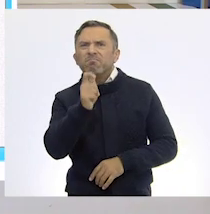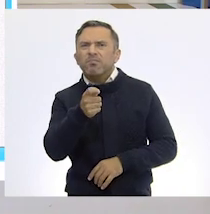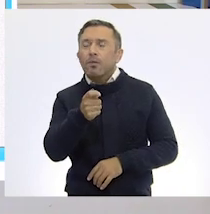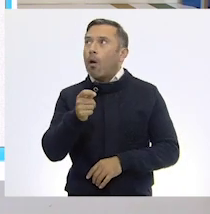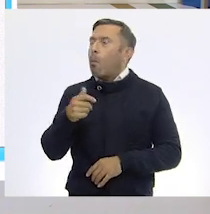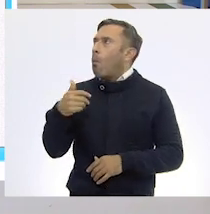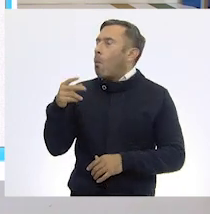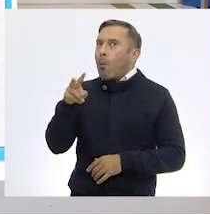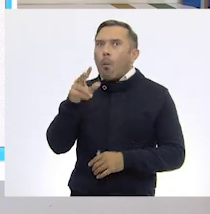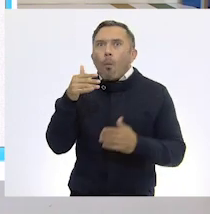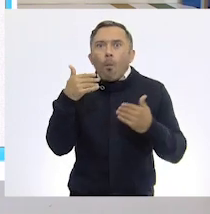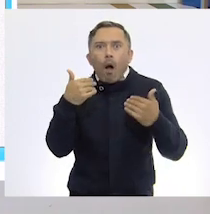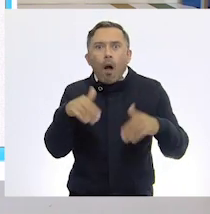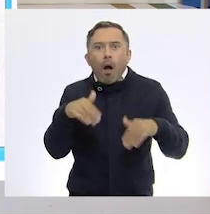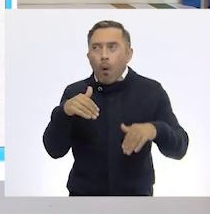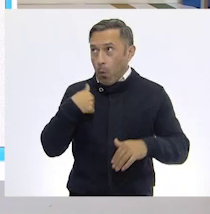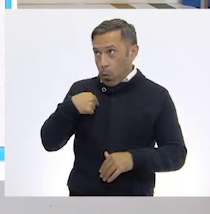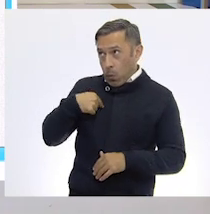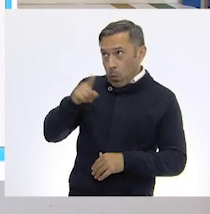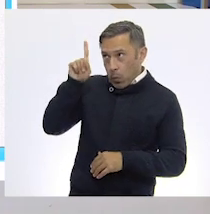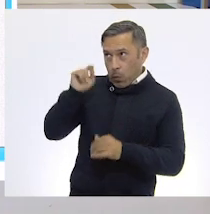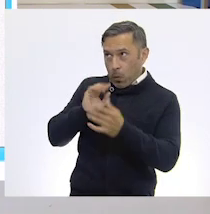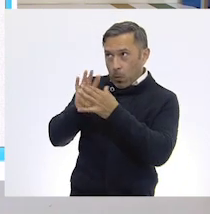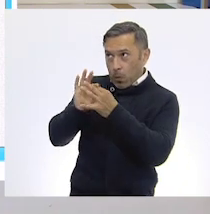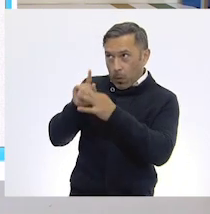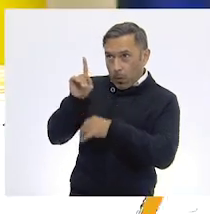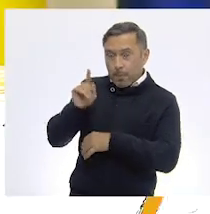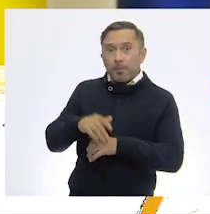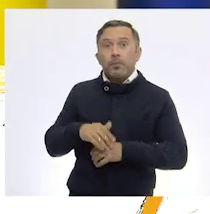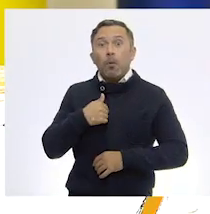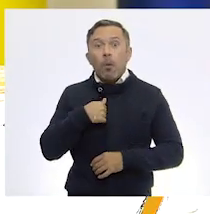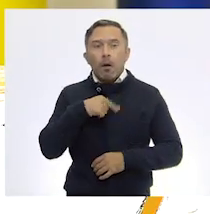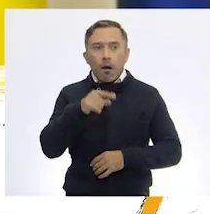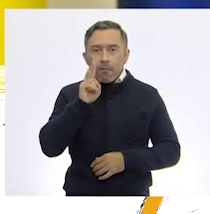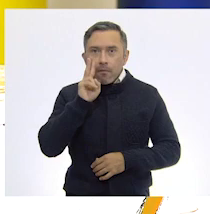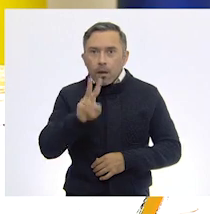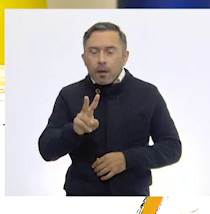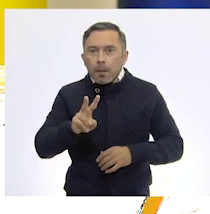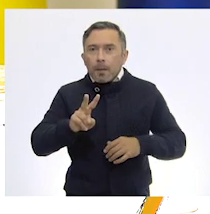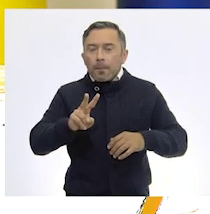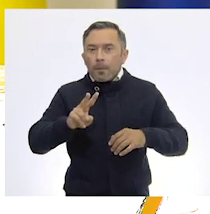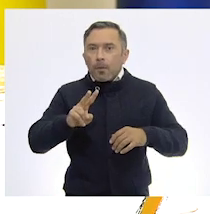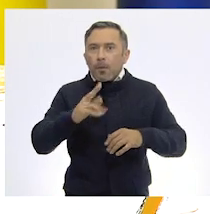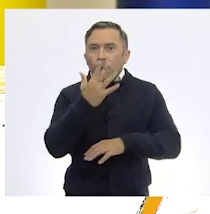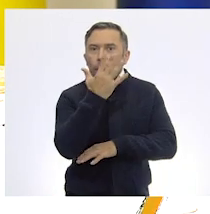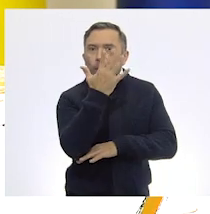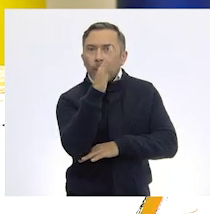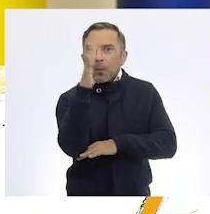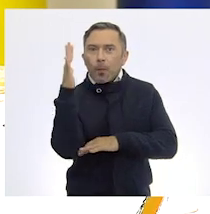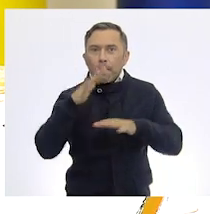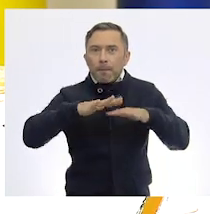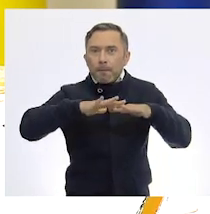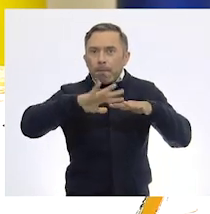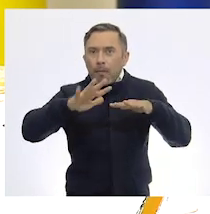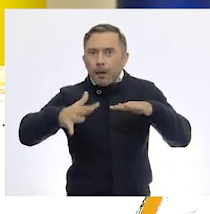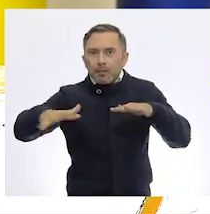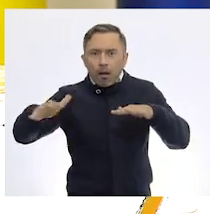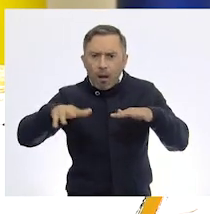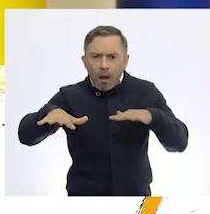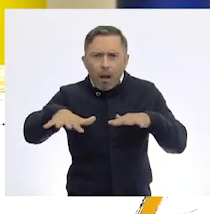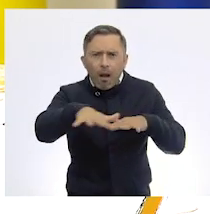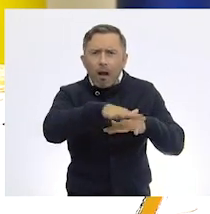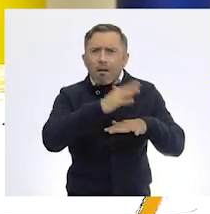maestra, vemos dos paisajes muy bonitos con varios animales